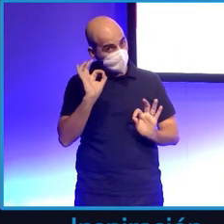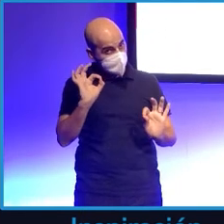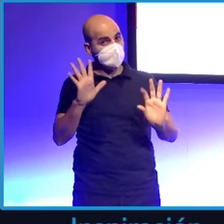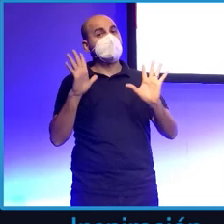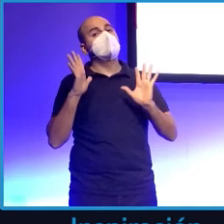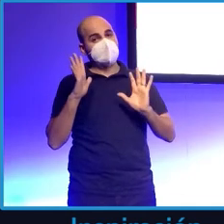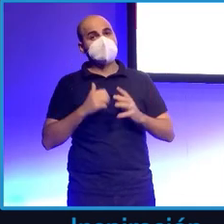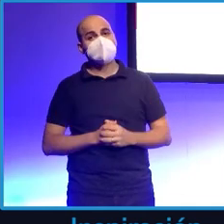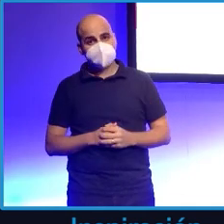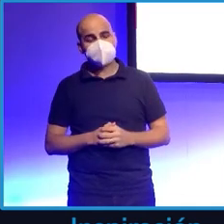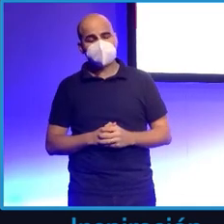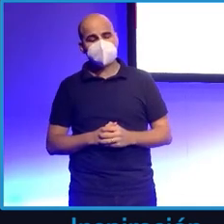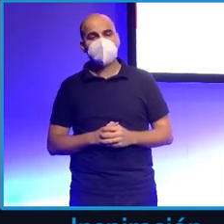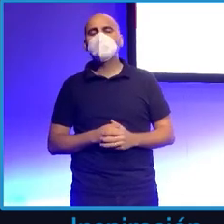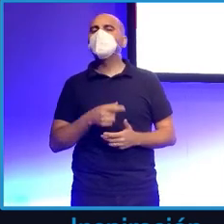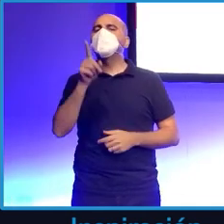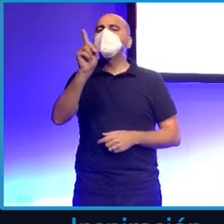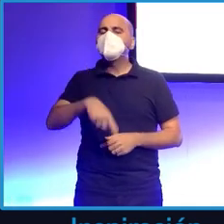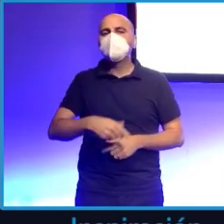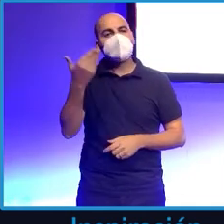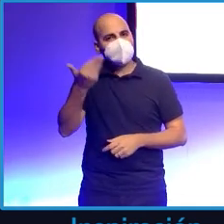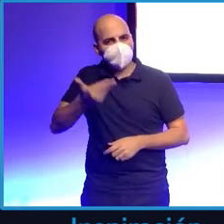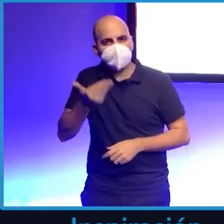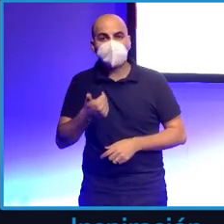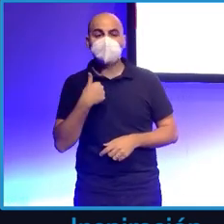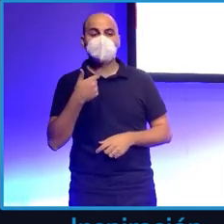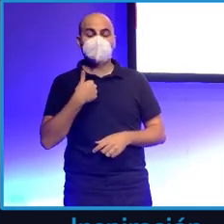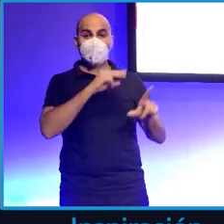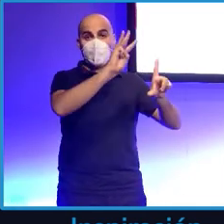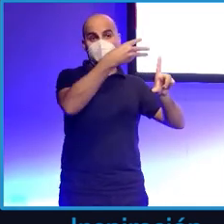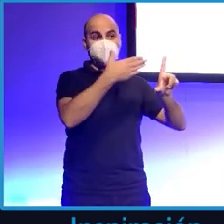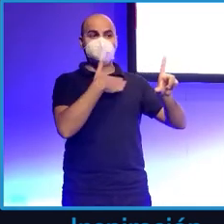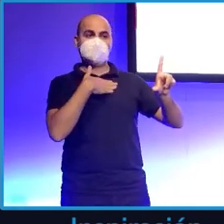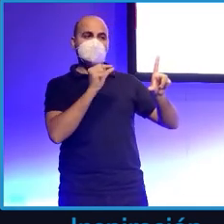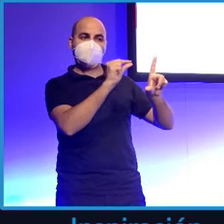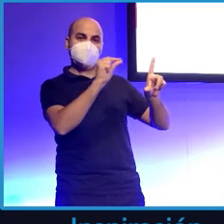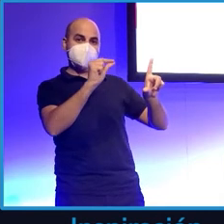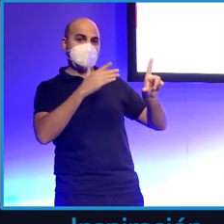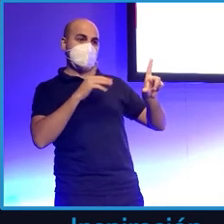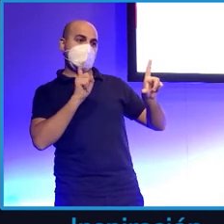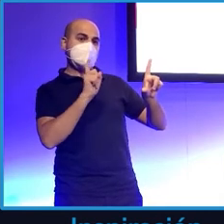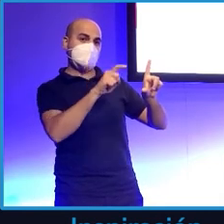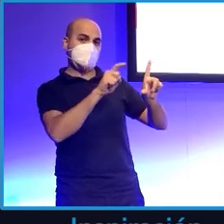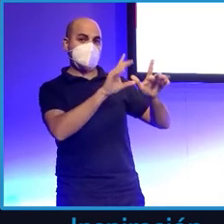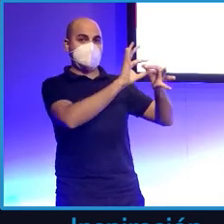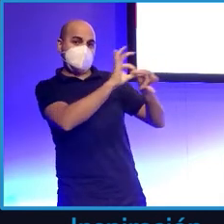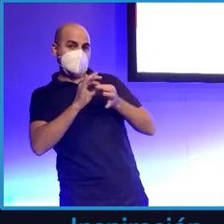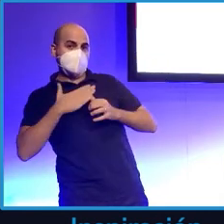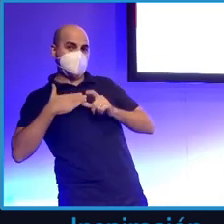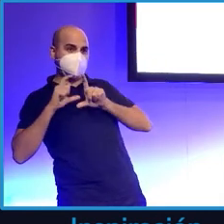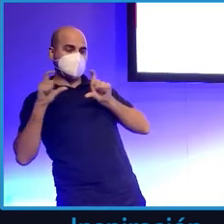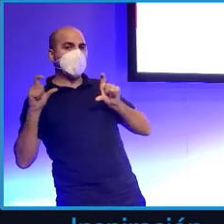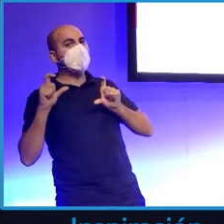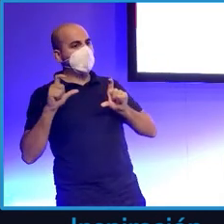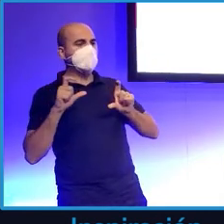esto la temática de la web donde se coloca el enlace muy importante también os voy a poner un ejemplo de la vida real imaginaros que sois un